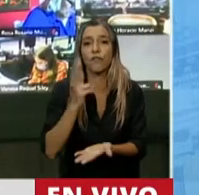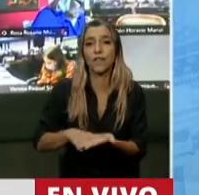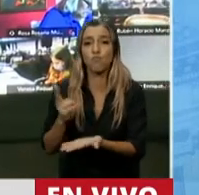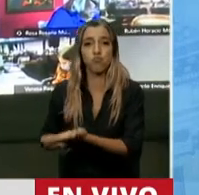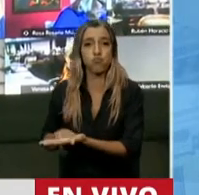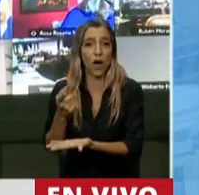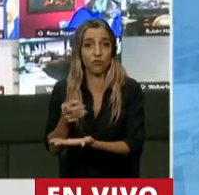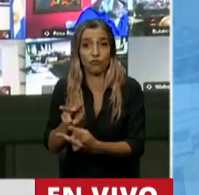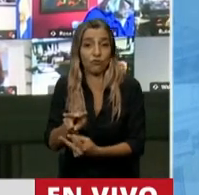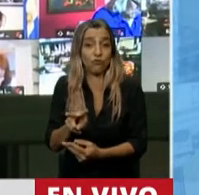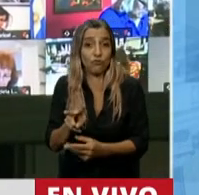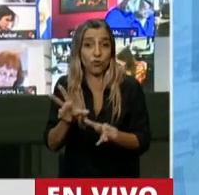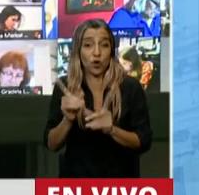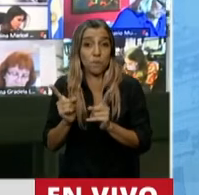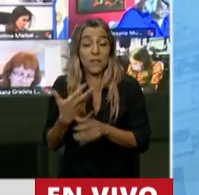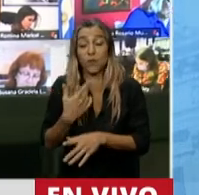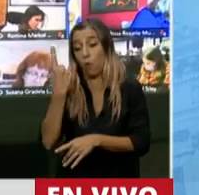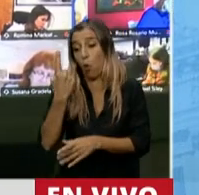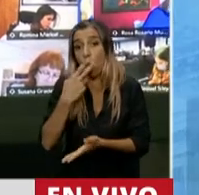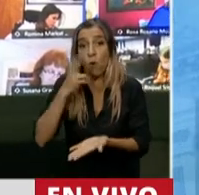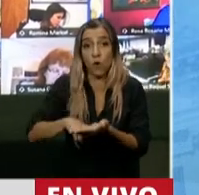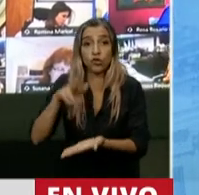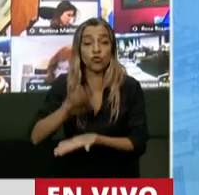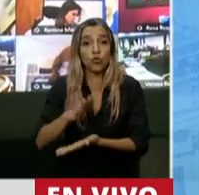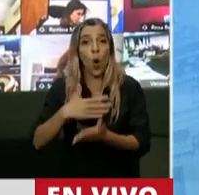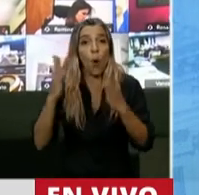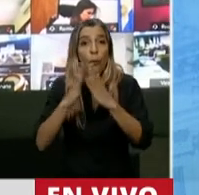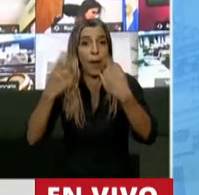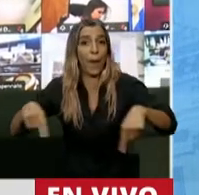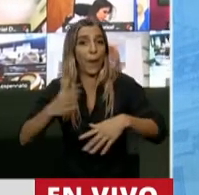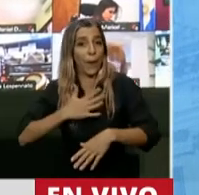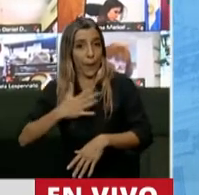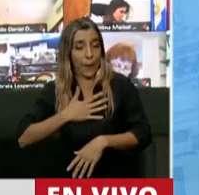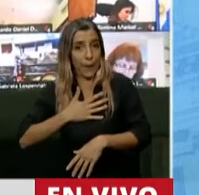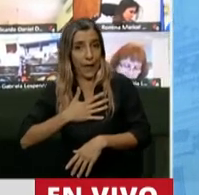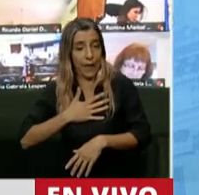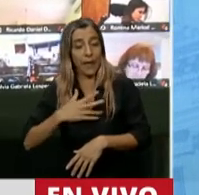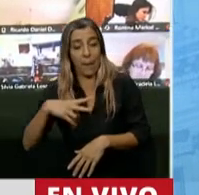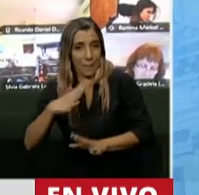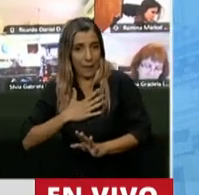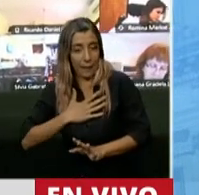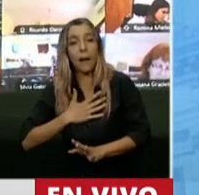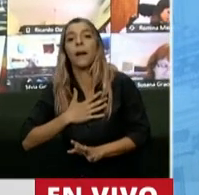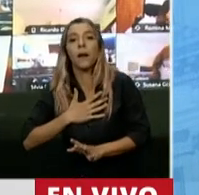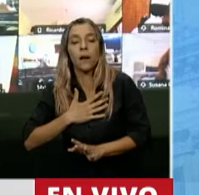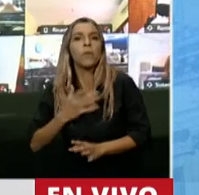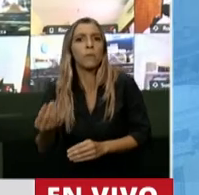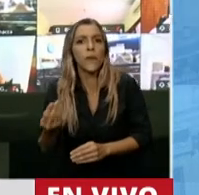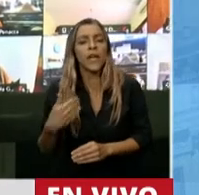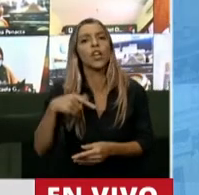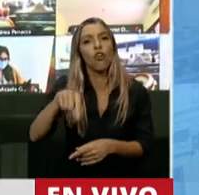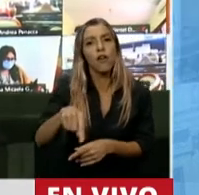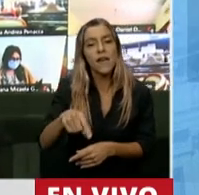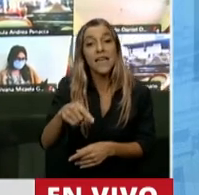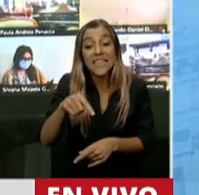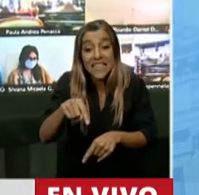impuesto análogo a los bienes personales, pero hay una situación que no se deja claro. El costo fiscal de